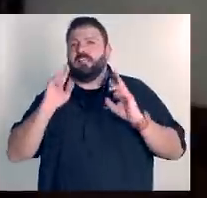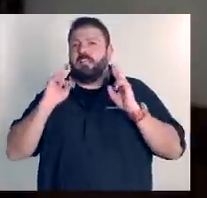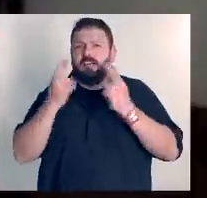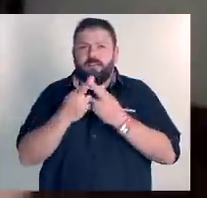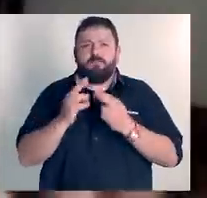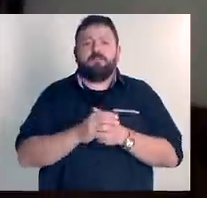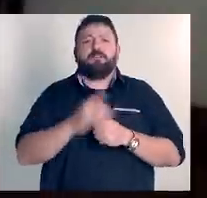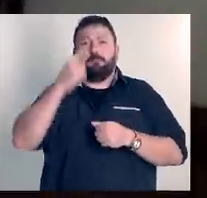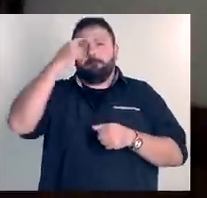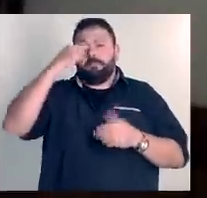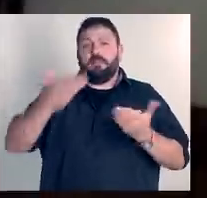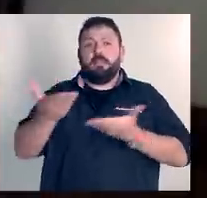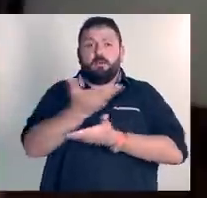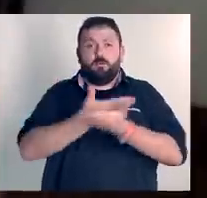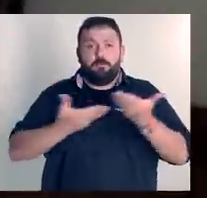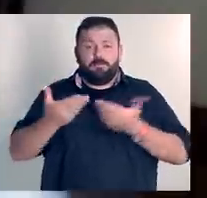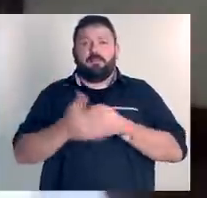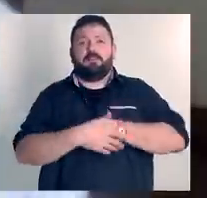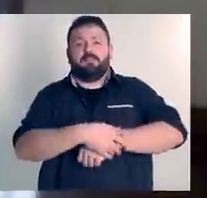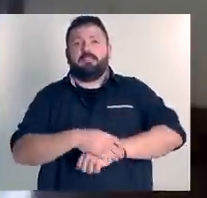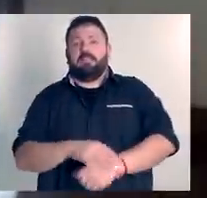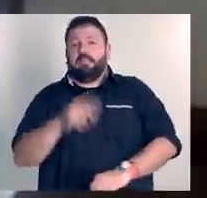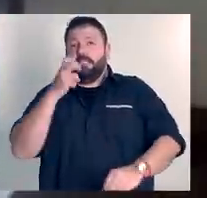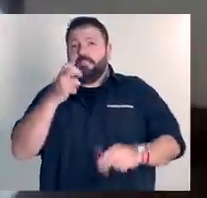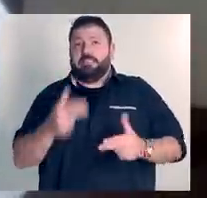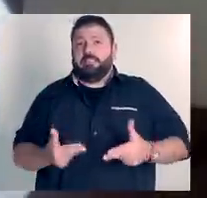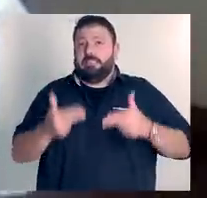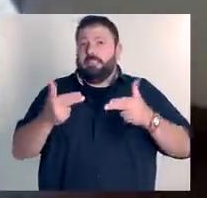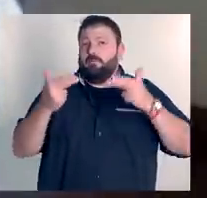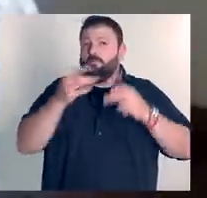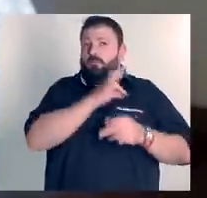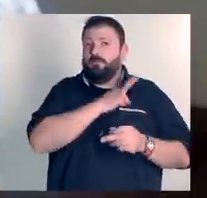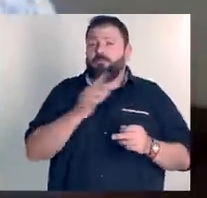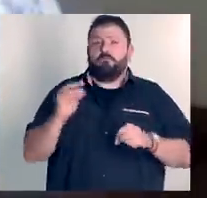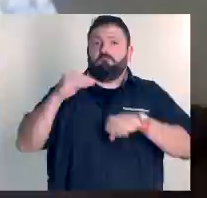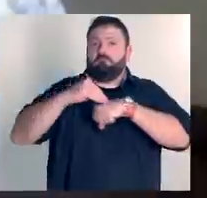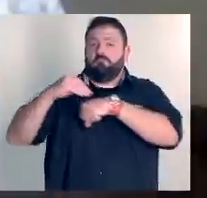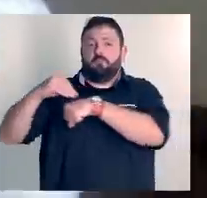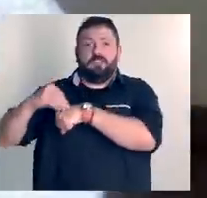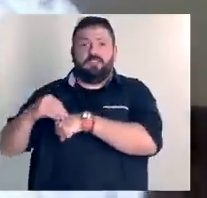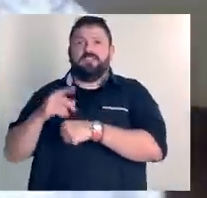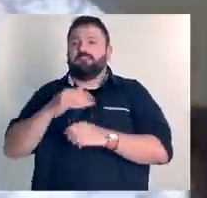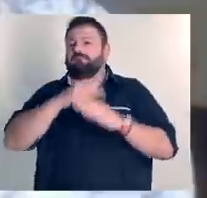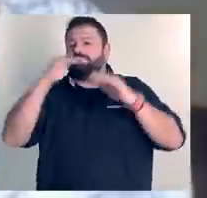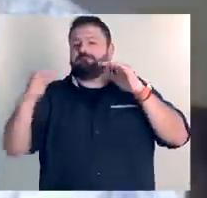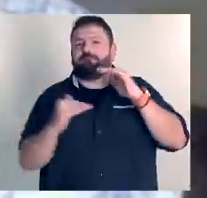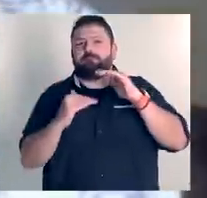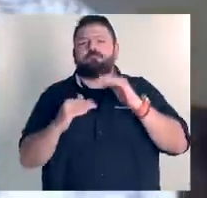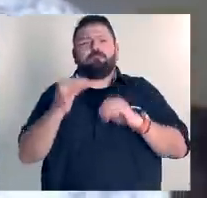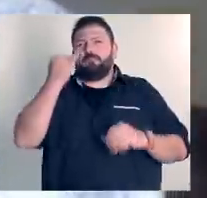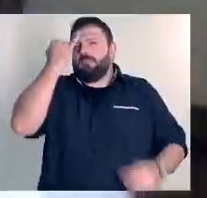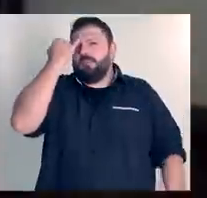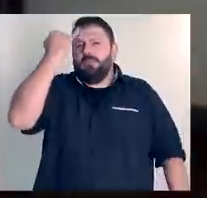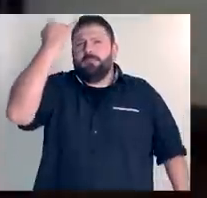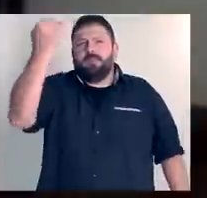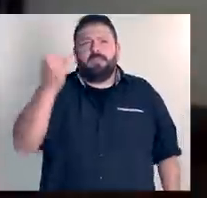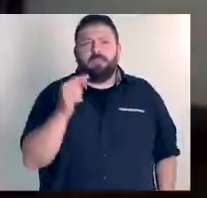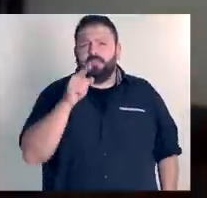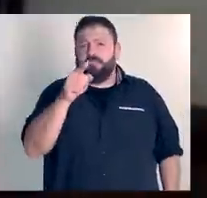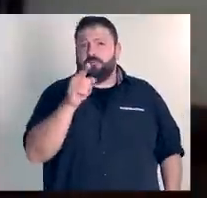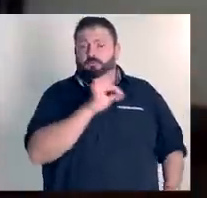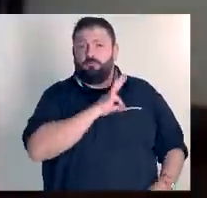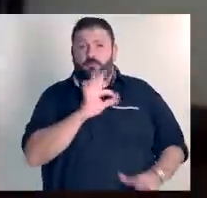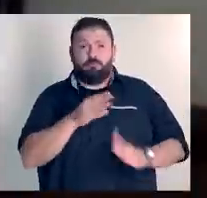para compartir el producto y para compartir el negocio con gente que ellos van poniendo abajo de ellos. Entonces imagínate si tú te